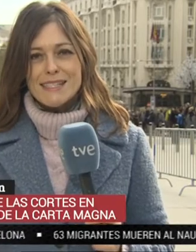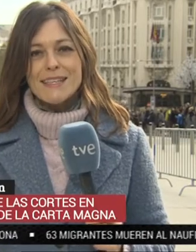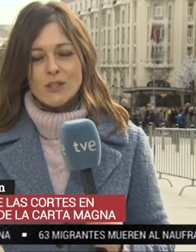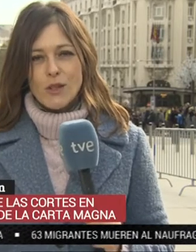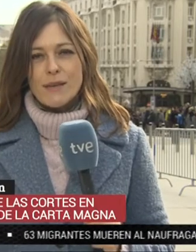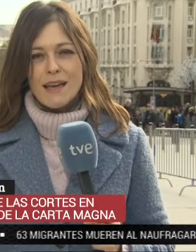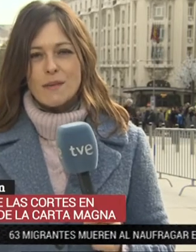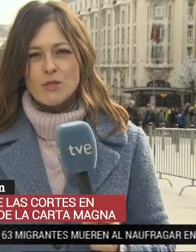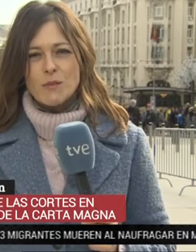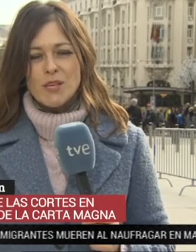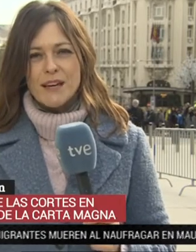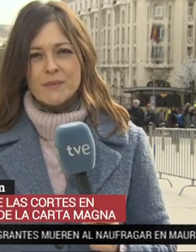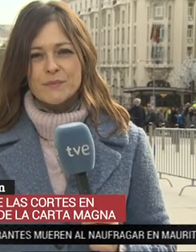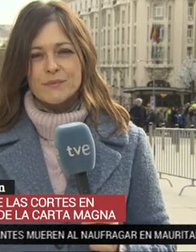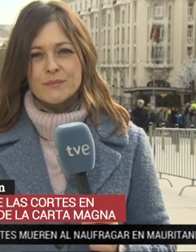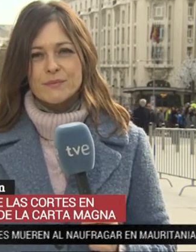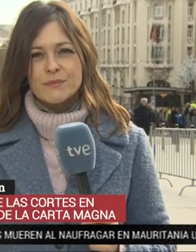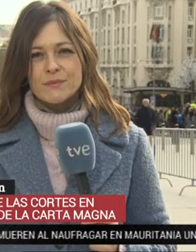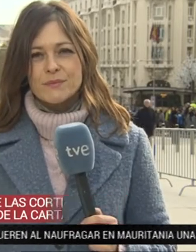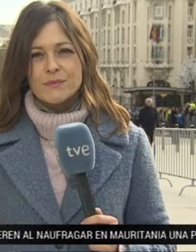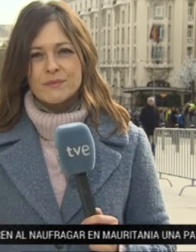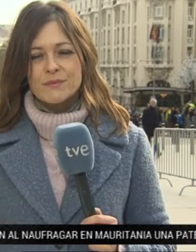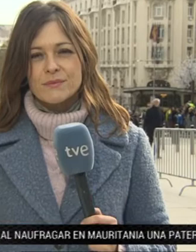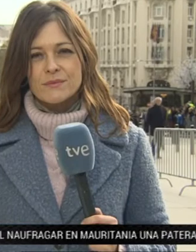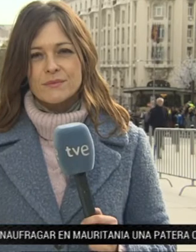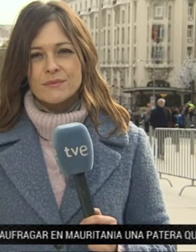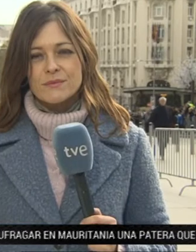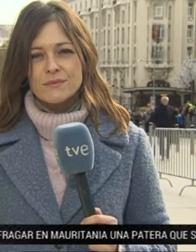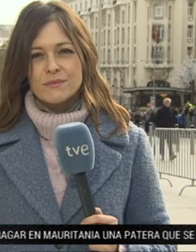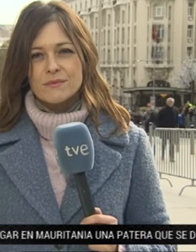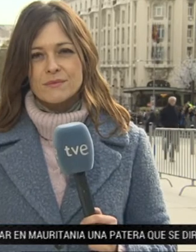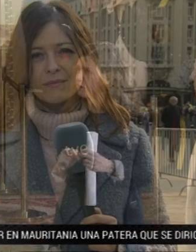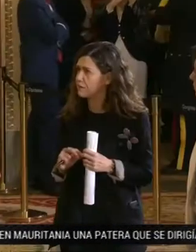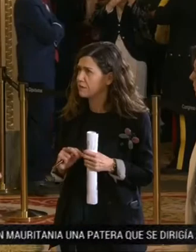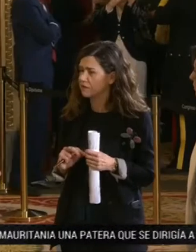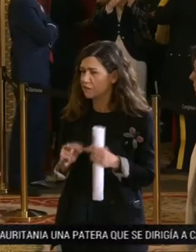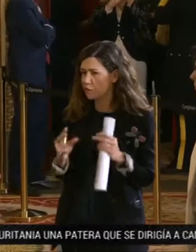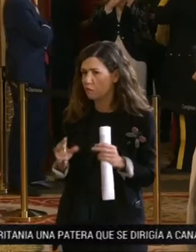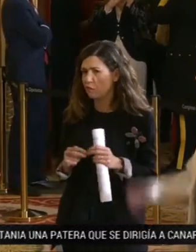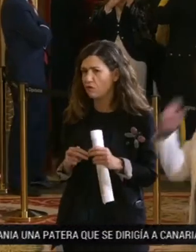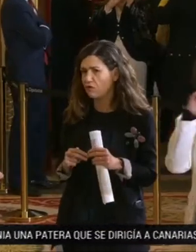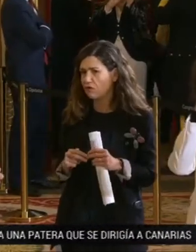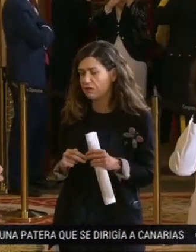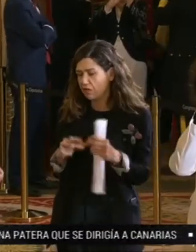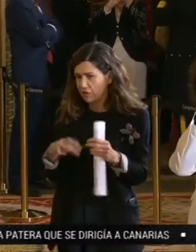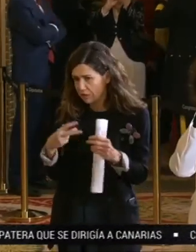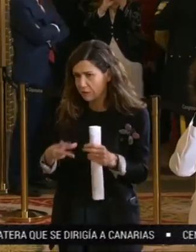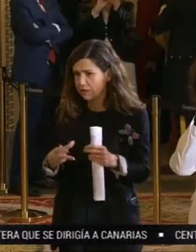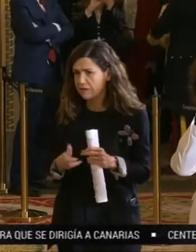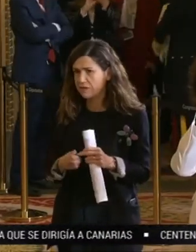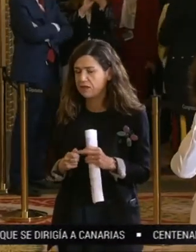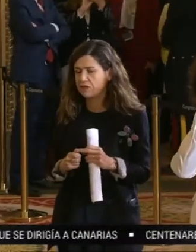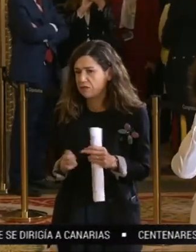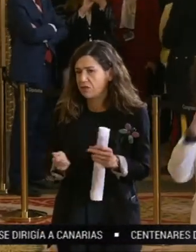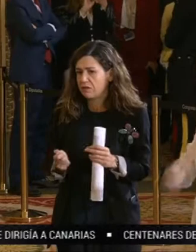personalidades, y todavía quedan muchas por llegar. Gracias, Silvia. Pues con absoluta puntualidad